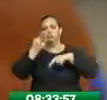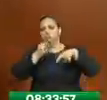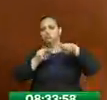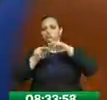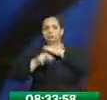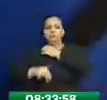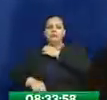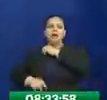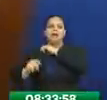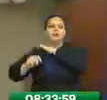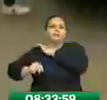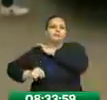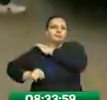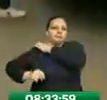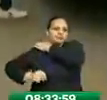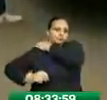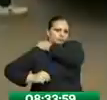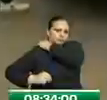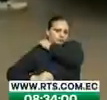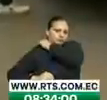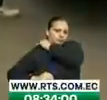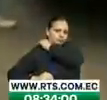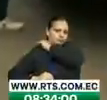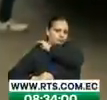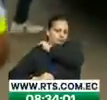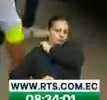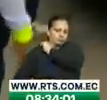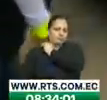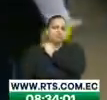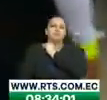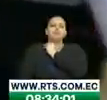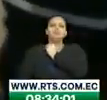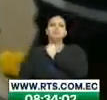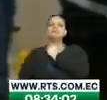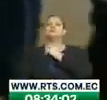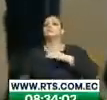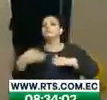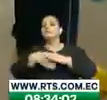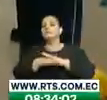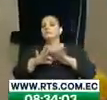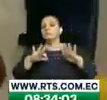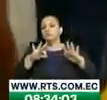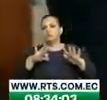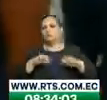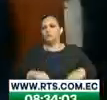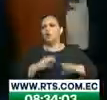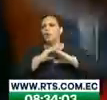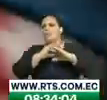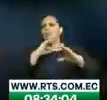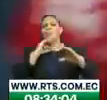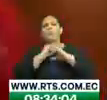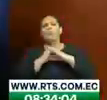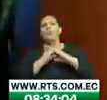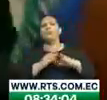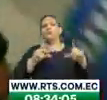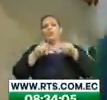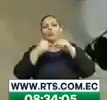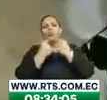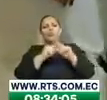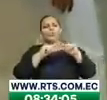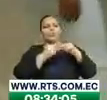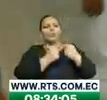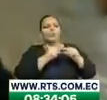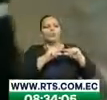masivo, amplio, para que la gente conozca de este sector las rutas que circulan por esta área. Son 62 rutas de